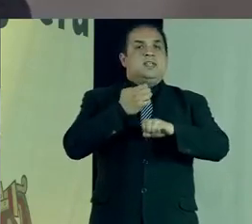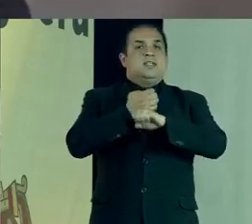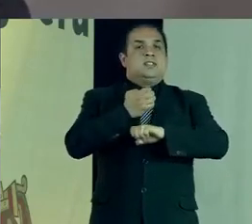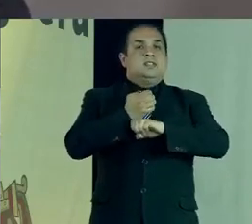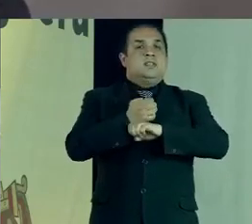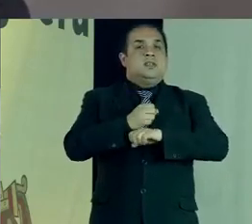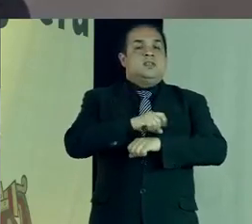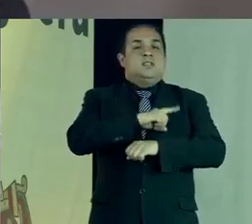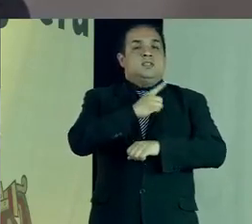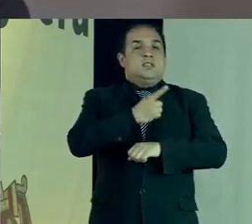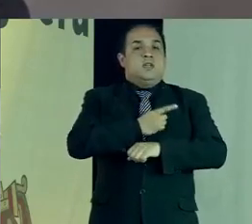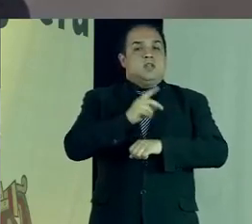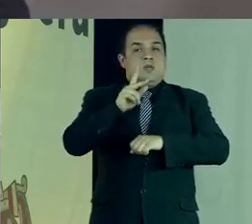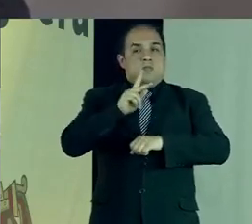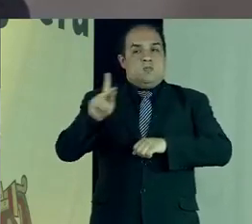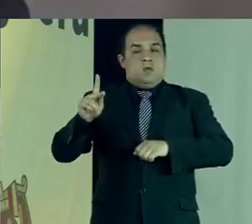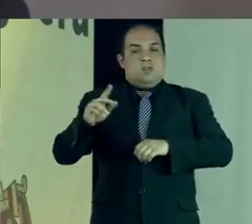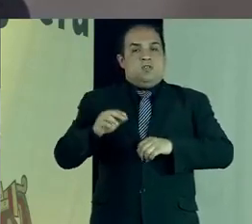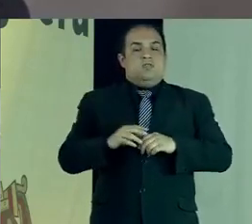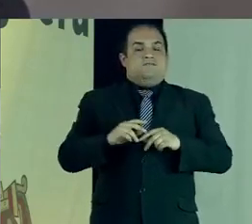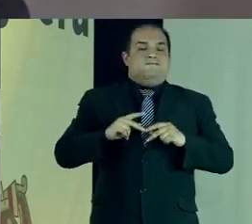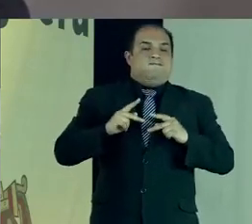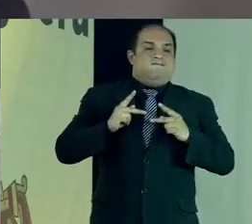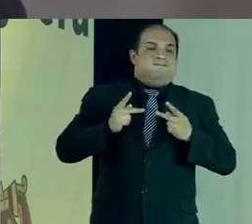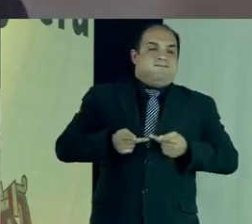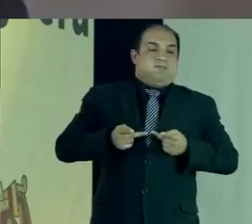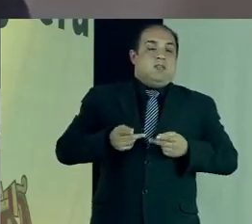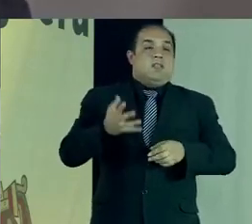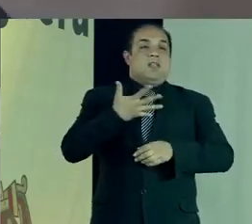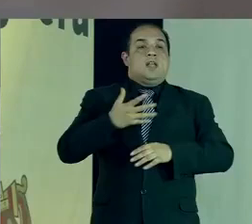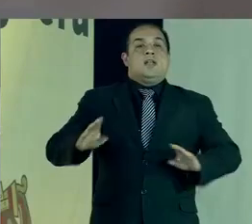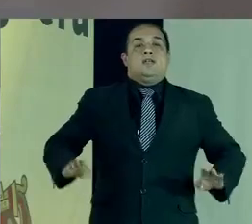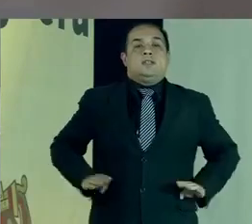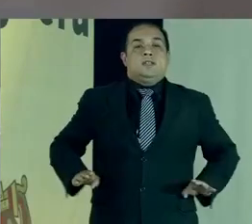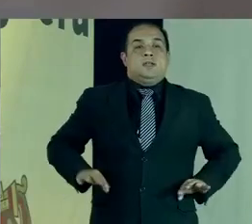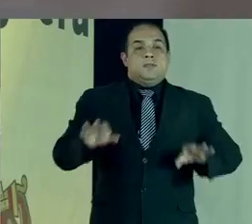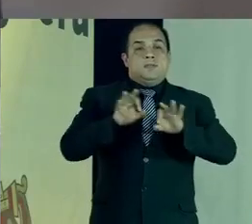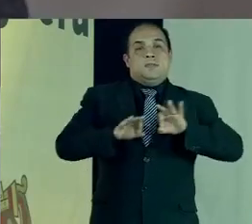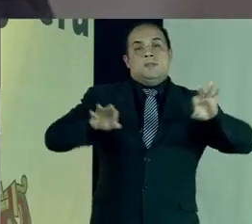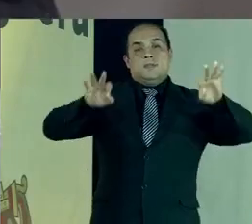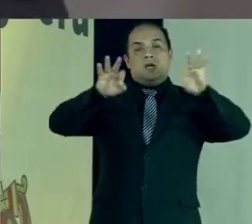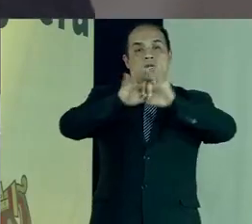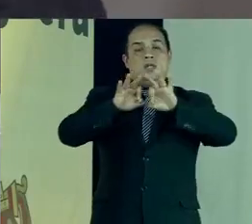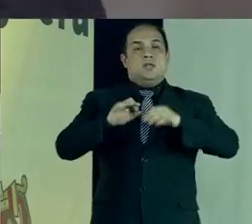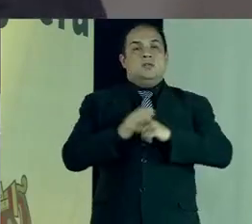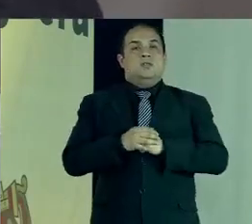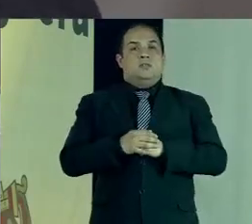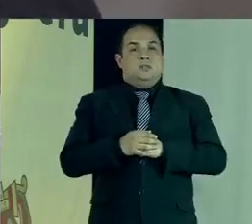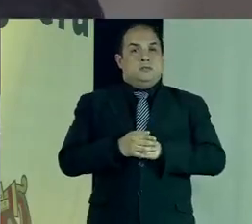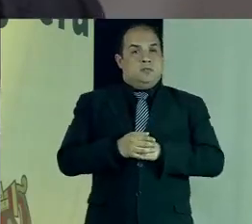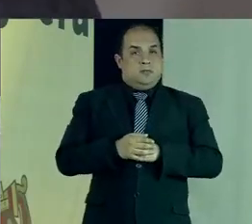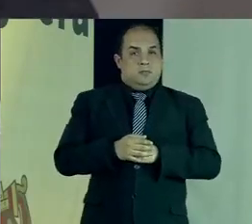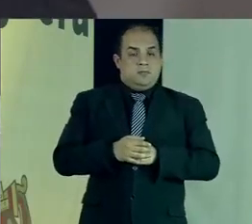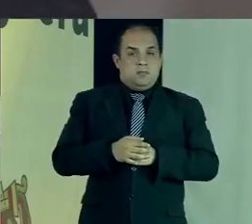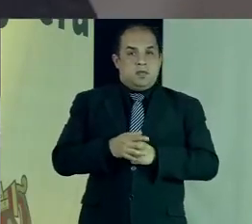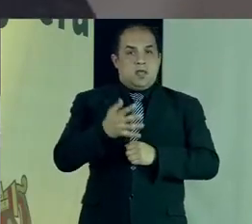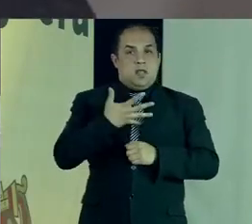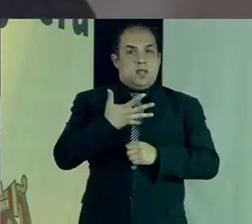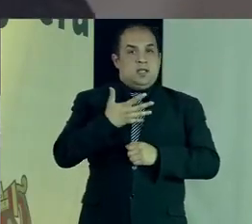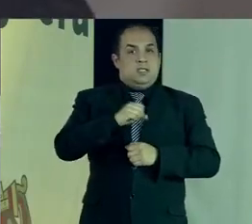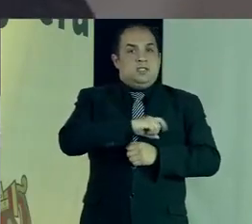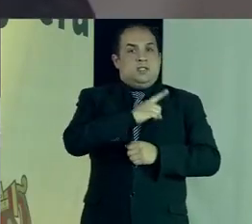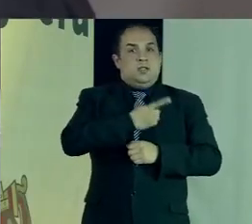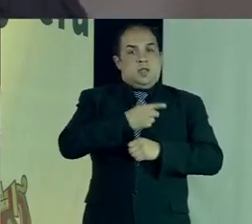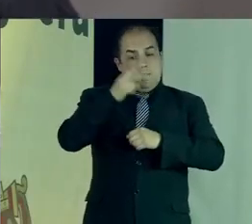del pueblo una característica fundamental de el acontecer de salud